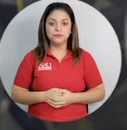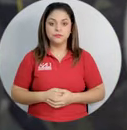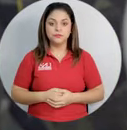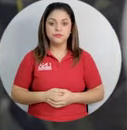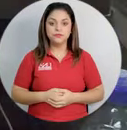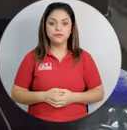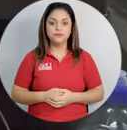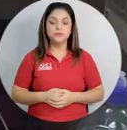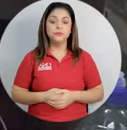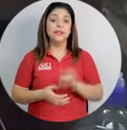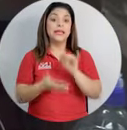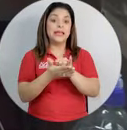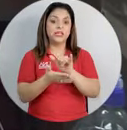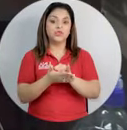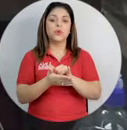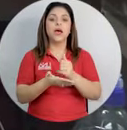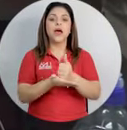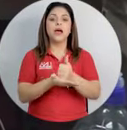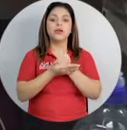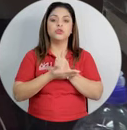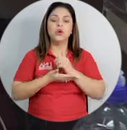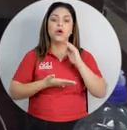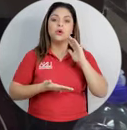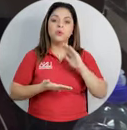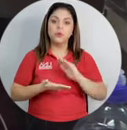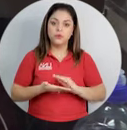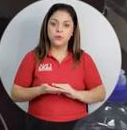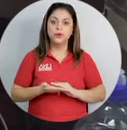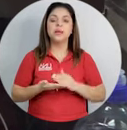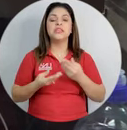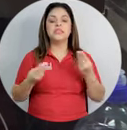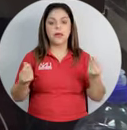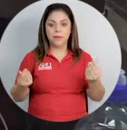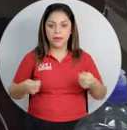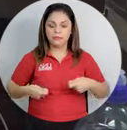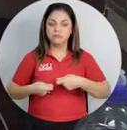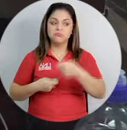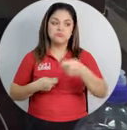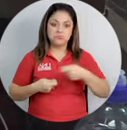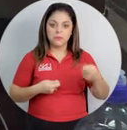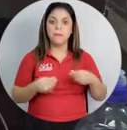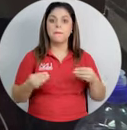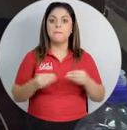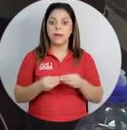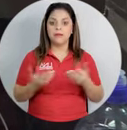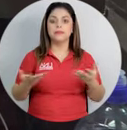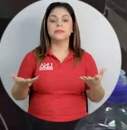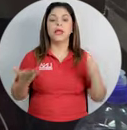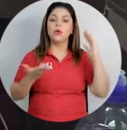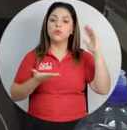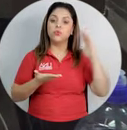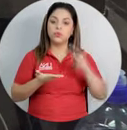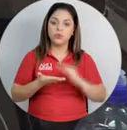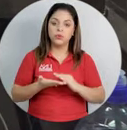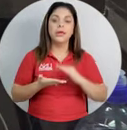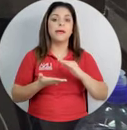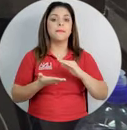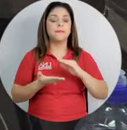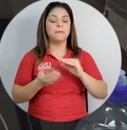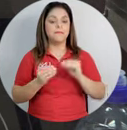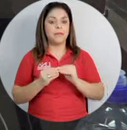o personal. Eso va a permitir aliviar el flujo de efectivo y eso nos va a permitir